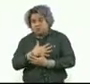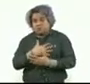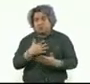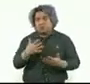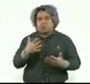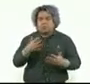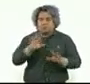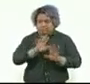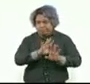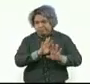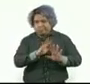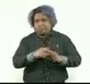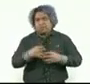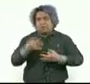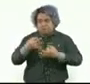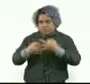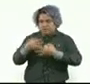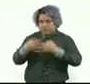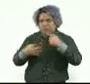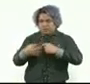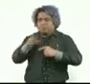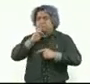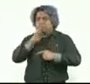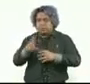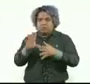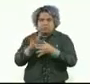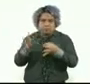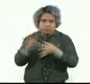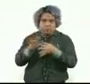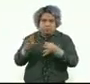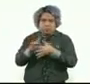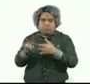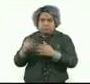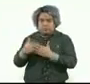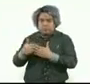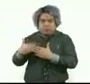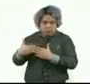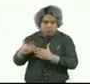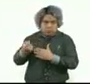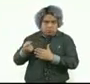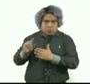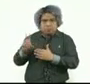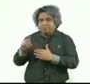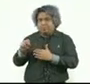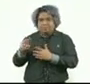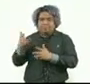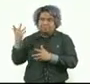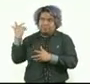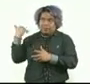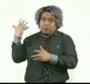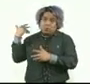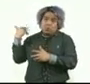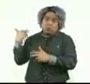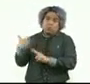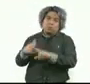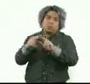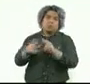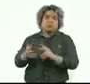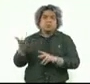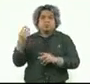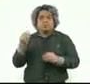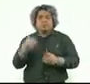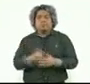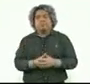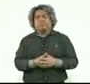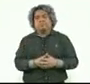la Fiscalía, pero sí fue un tema que no se dio recientemente, sino que ya venía desde el gobierno